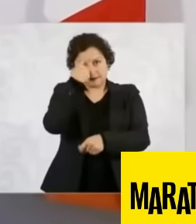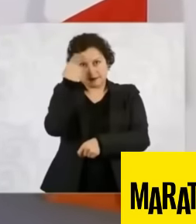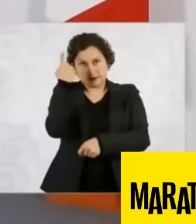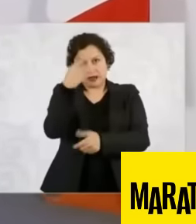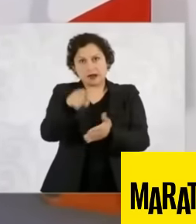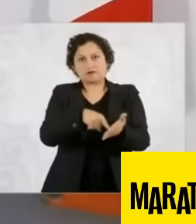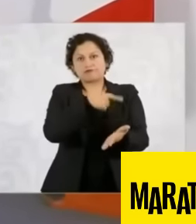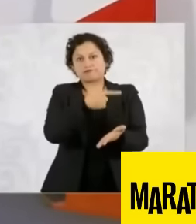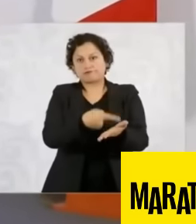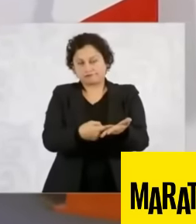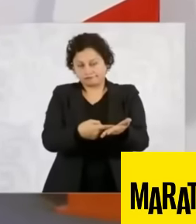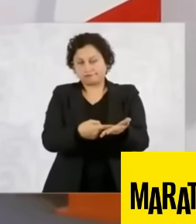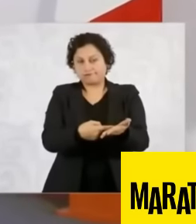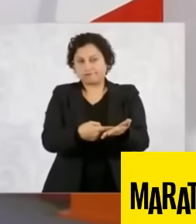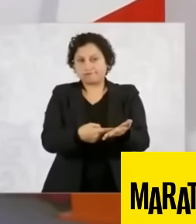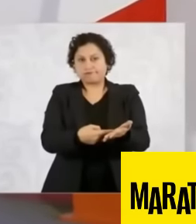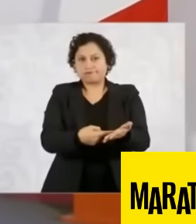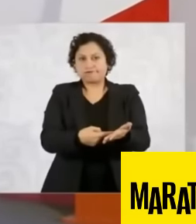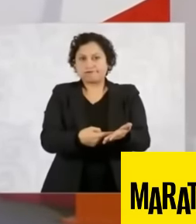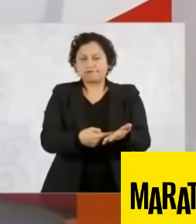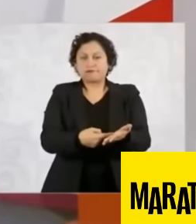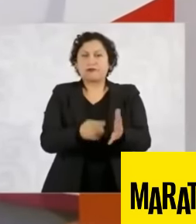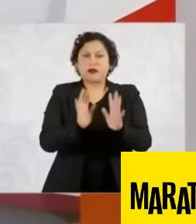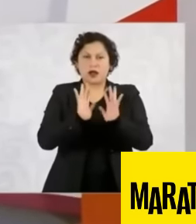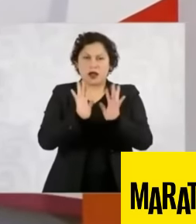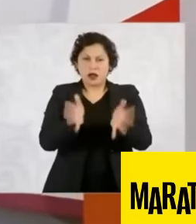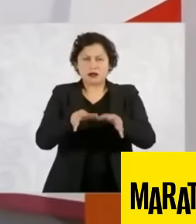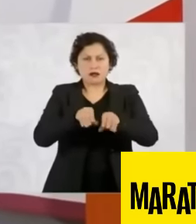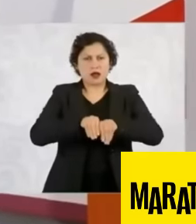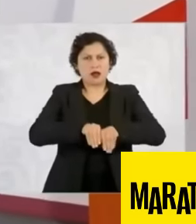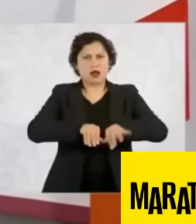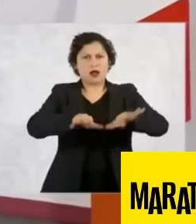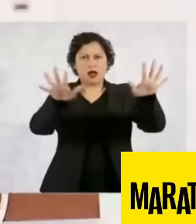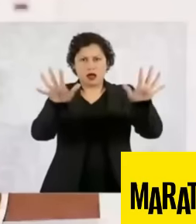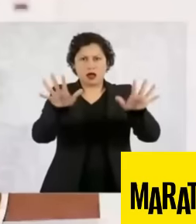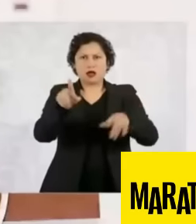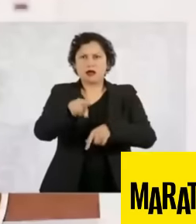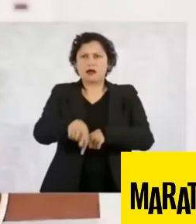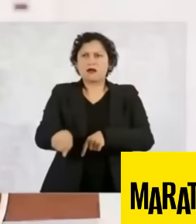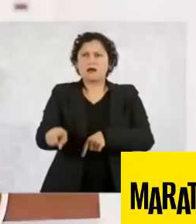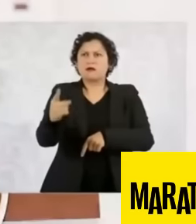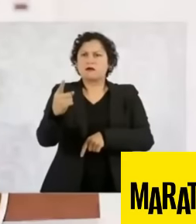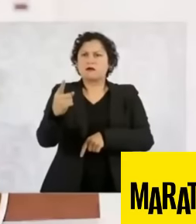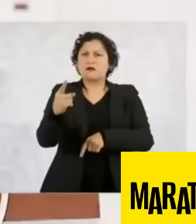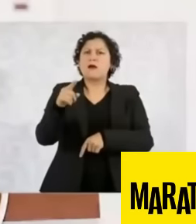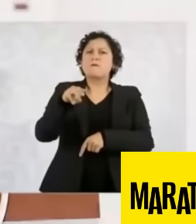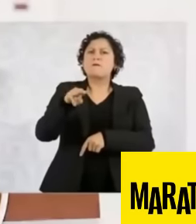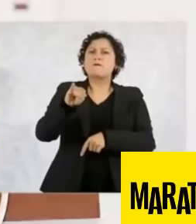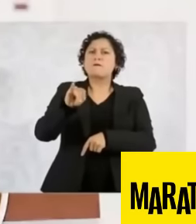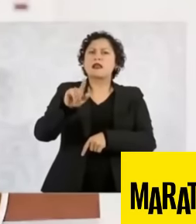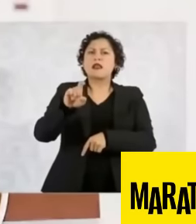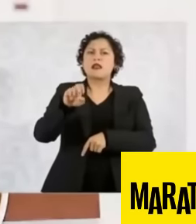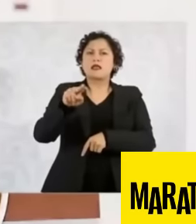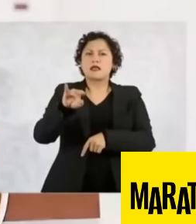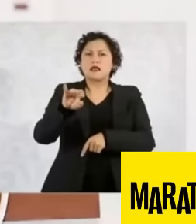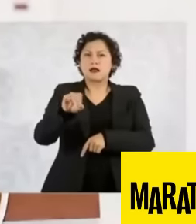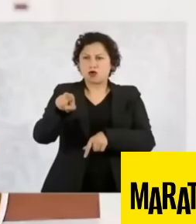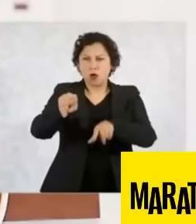que pues ya salió públicamente por a través de un medio de Milenio su